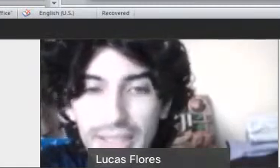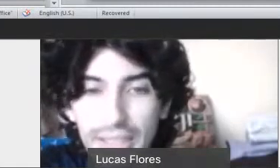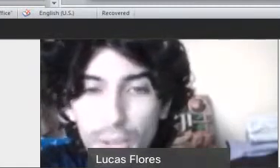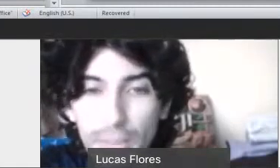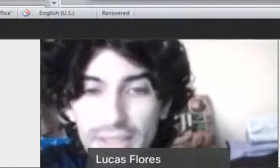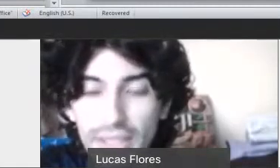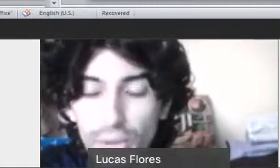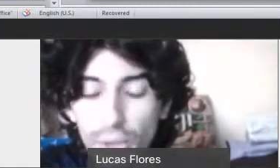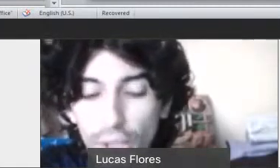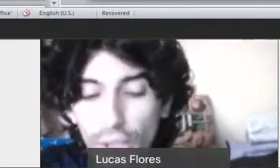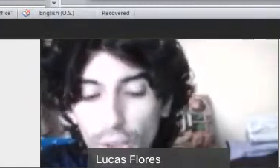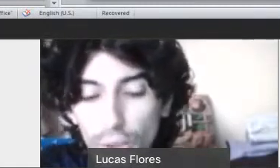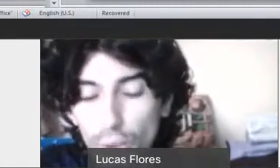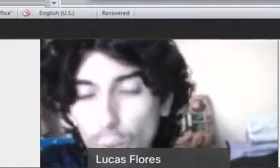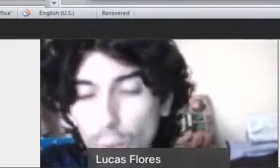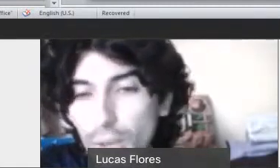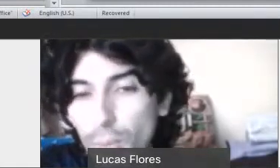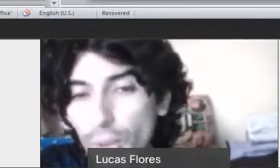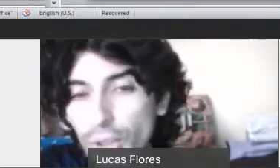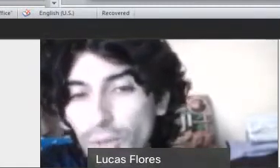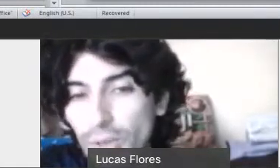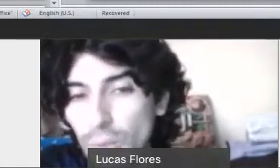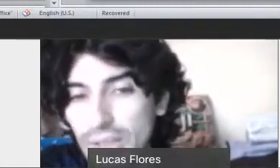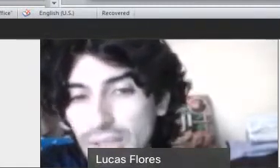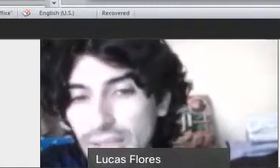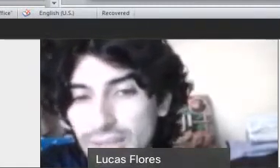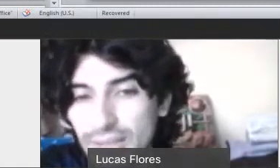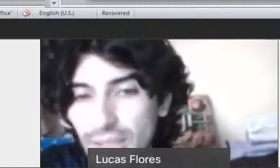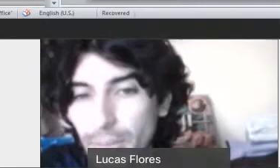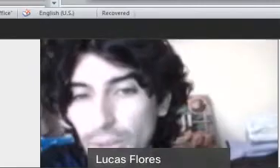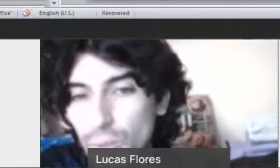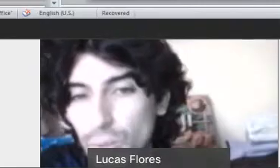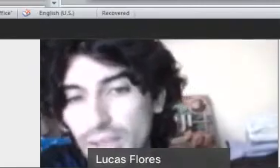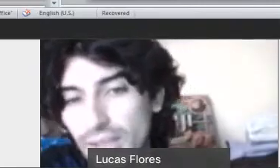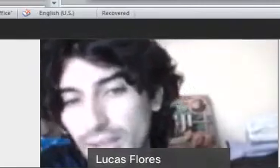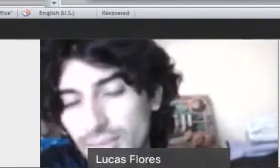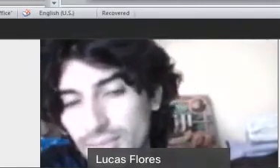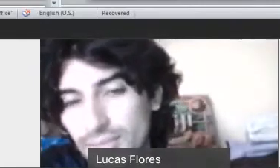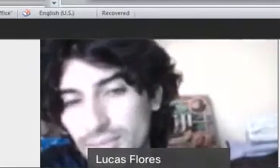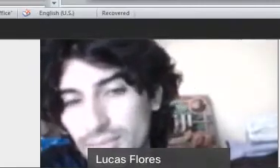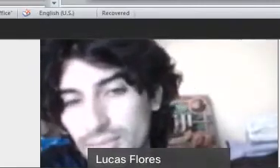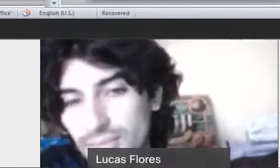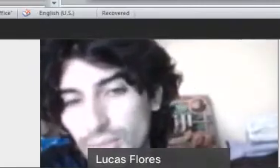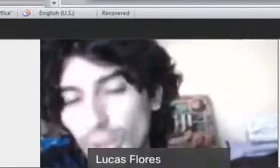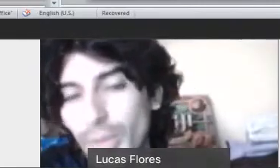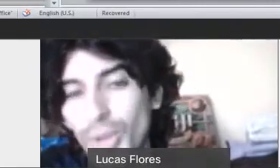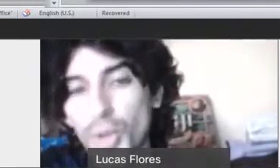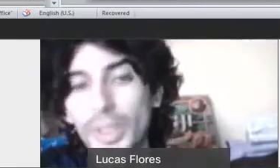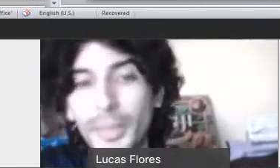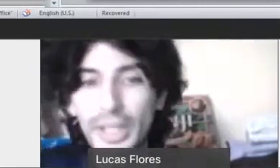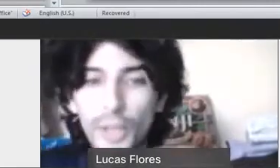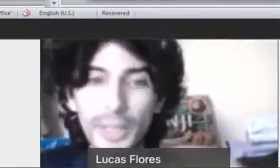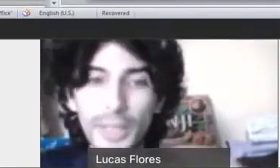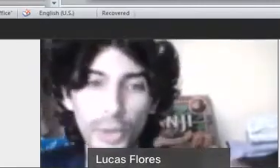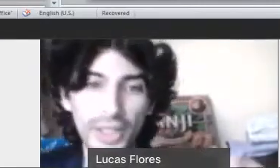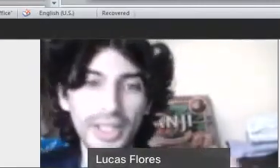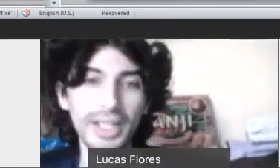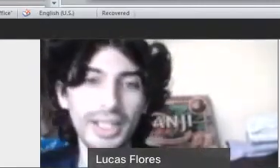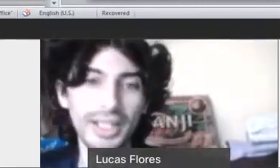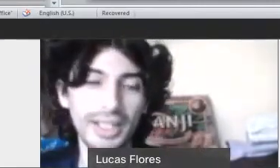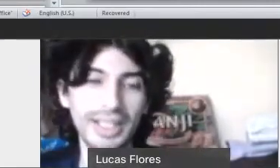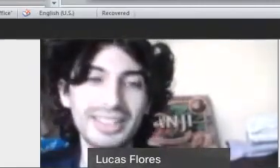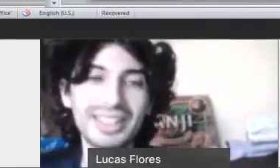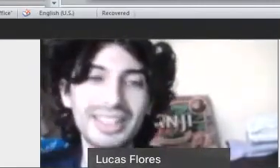fue la clase del año pasado, con lo cual no pudieron efectuarse las preguntas o que al menos yo hubiera esperado para